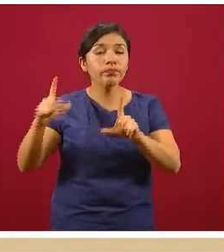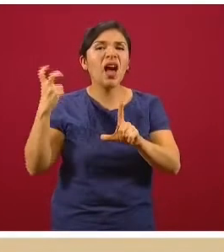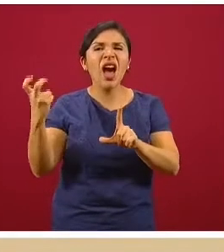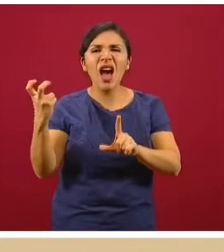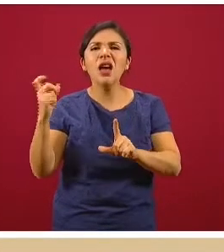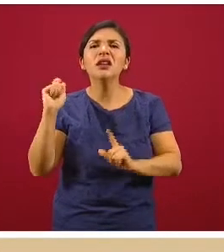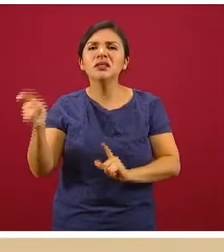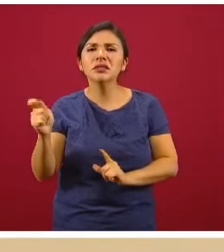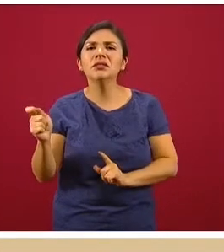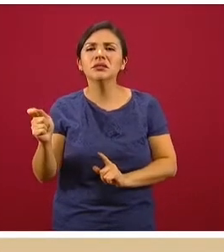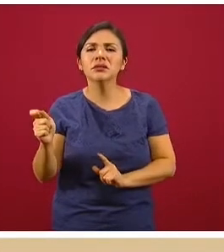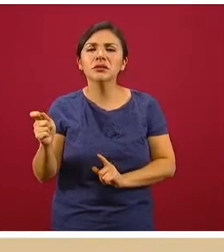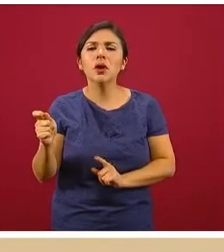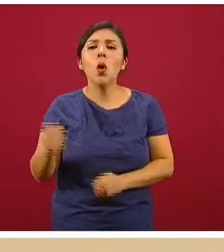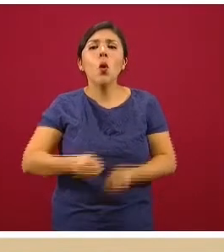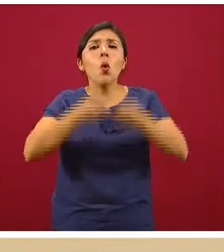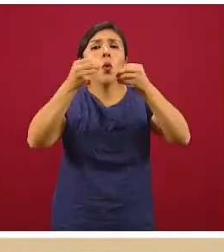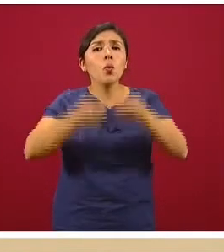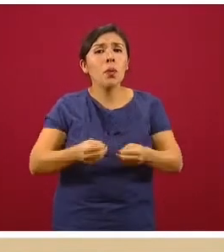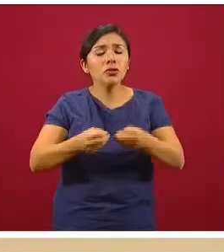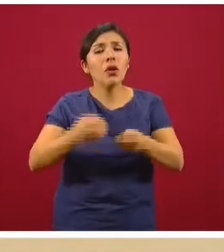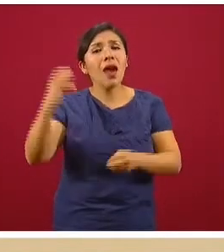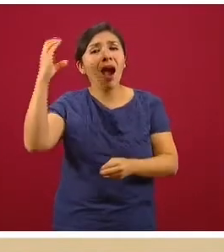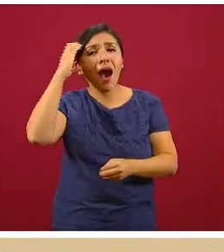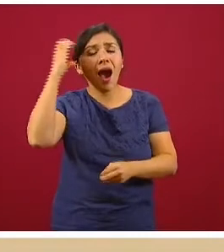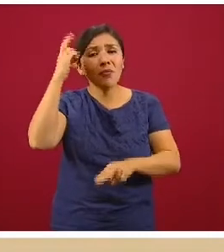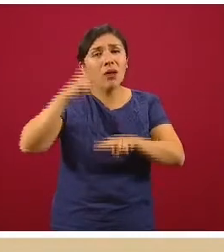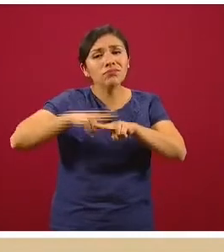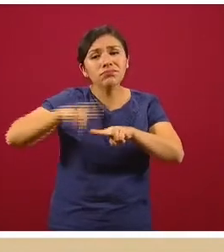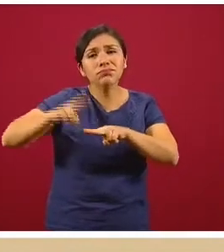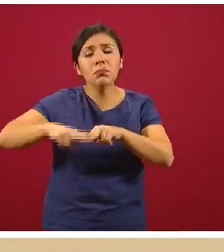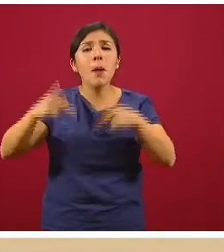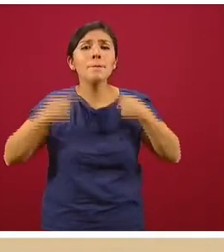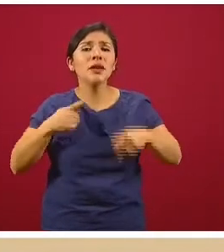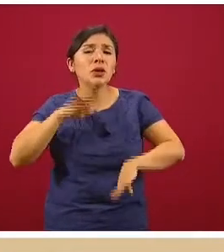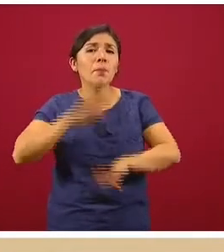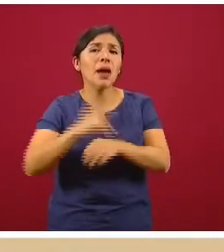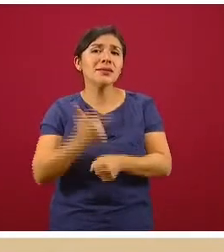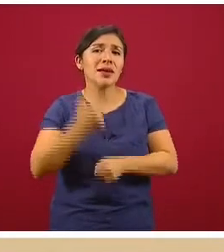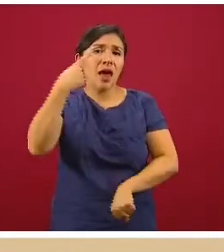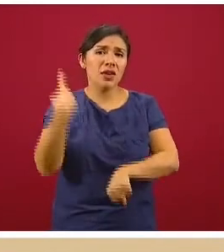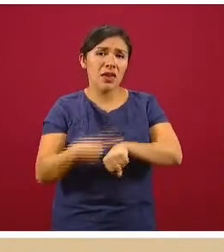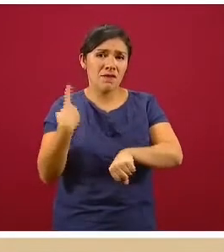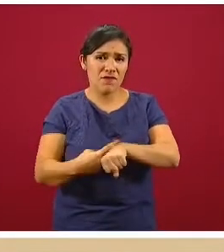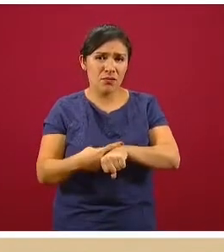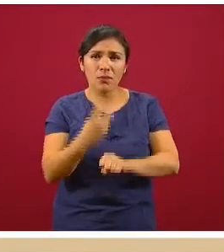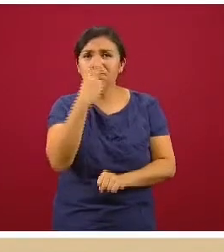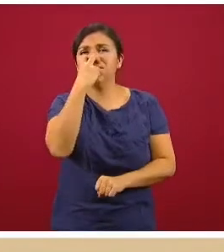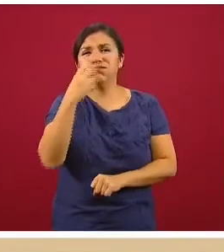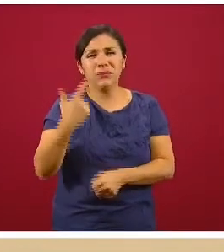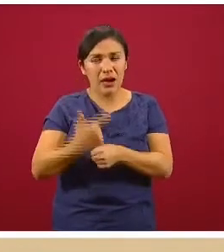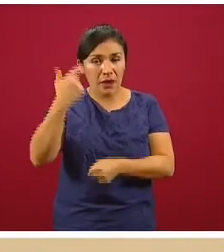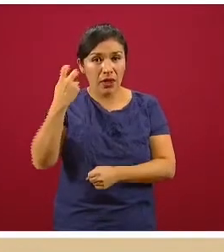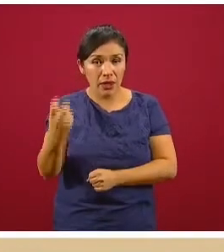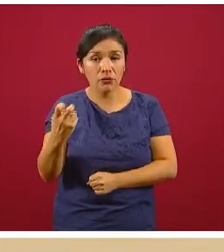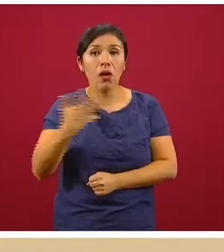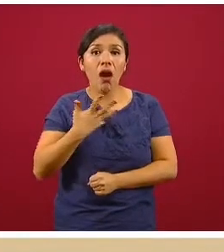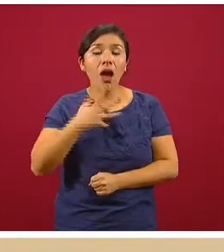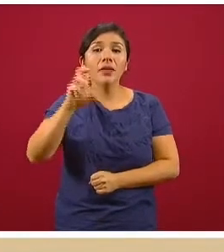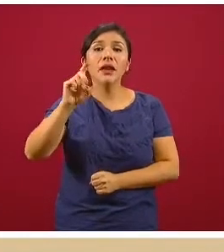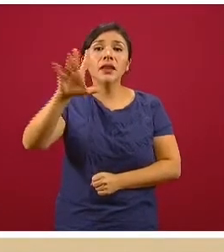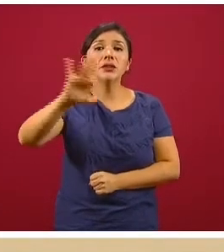vemos es la ocupación de camas para personas críticamente enfermas, camas de terapia intensiva, en donde